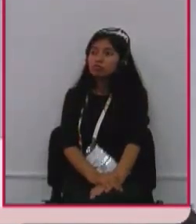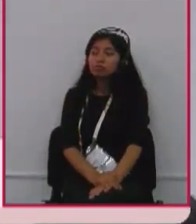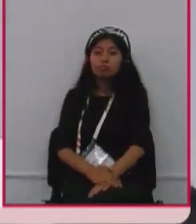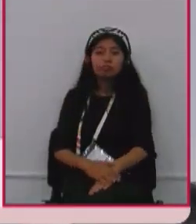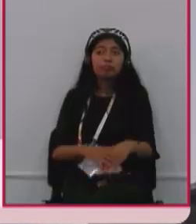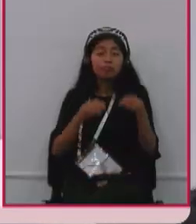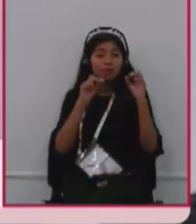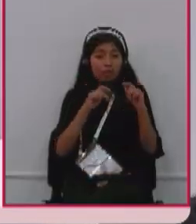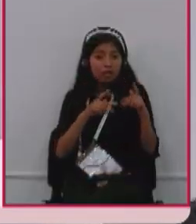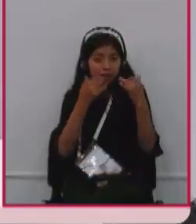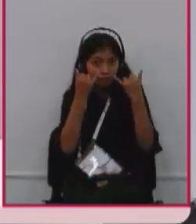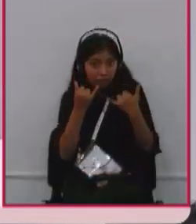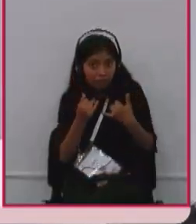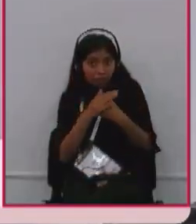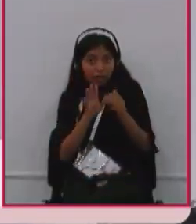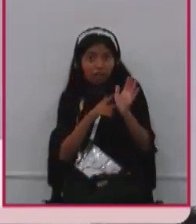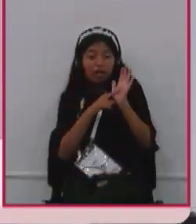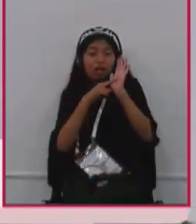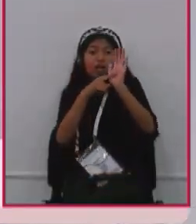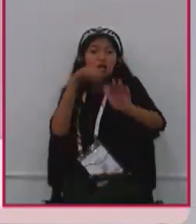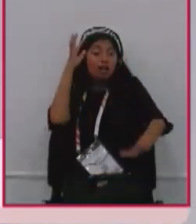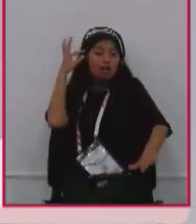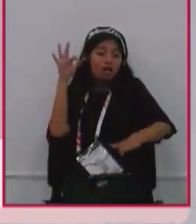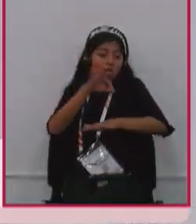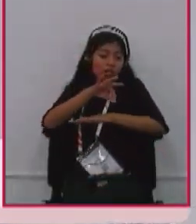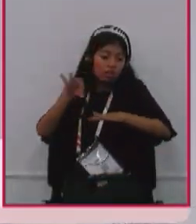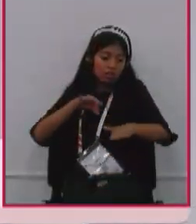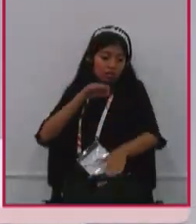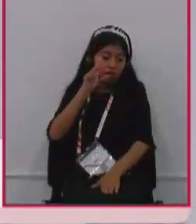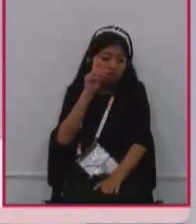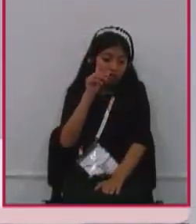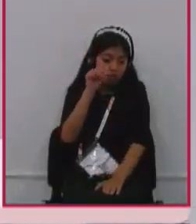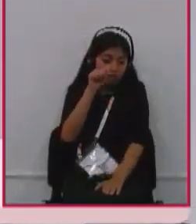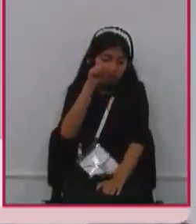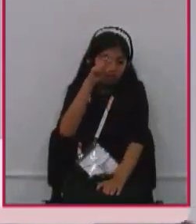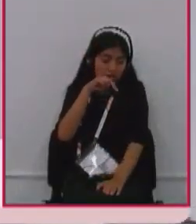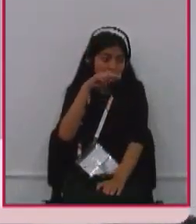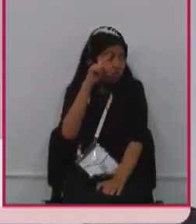Ahora vamos a presentar al ingeniero Dante Espinosa.